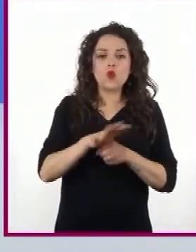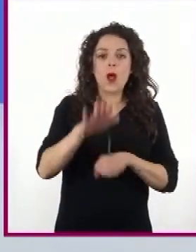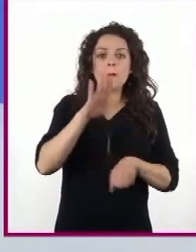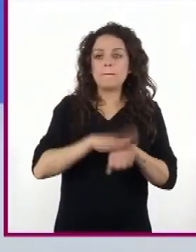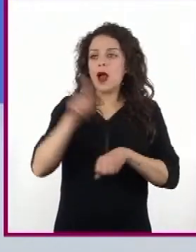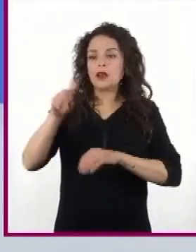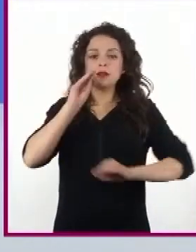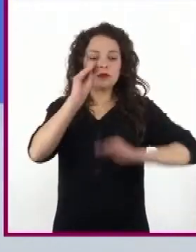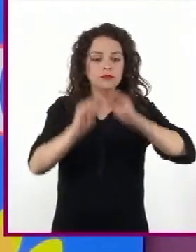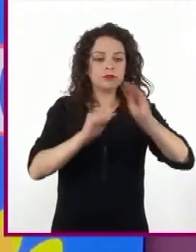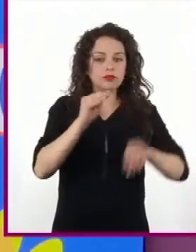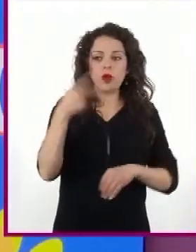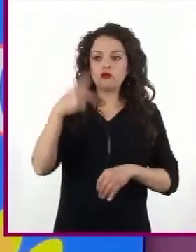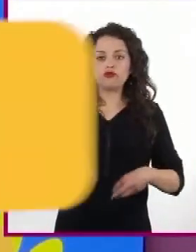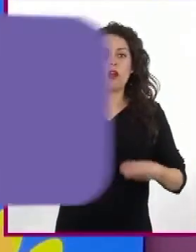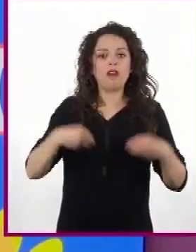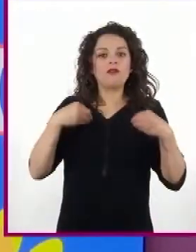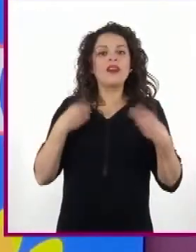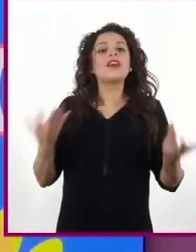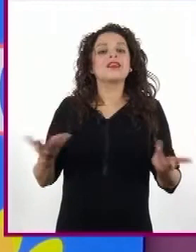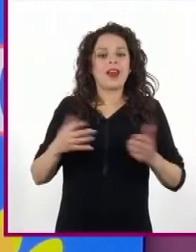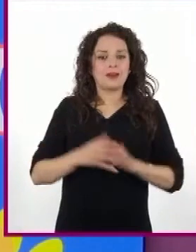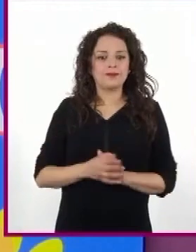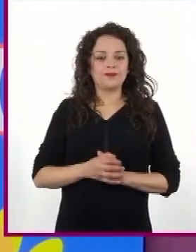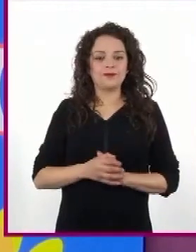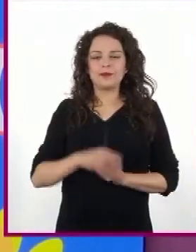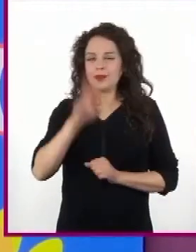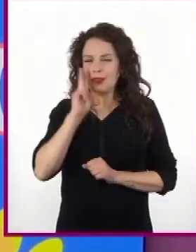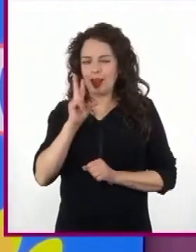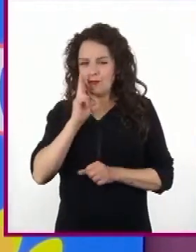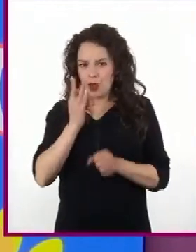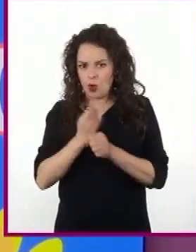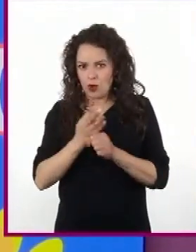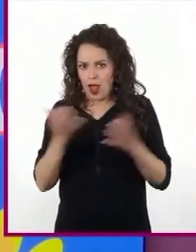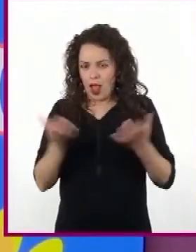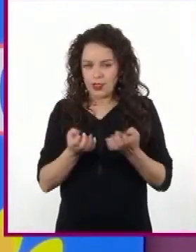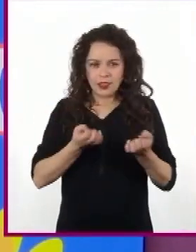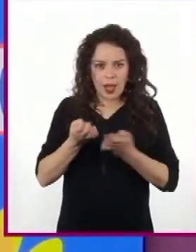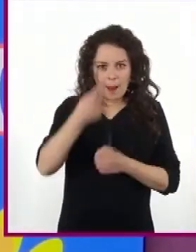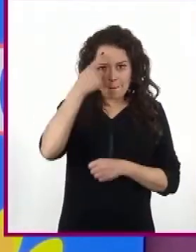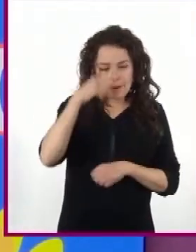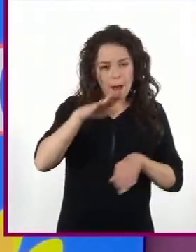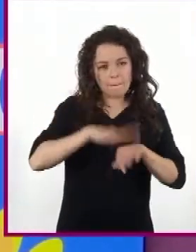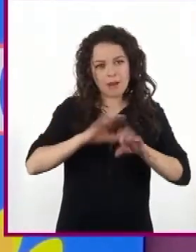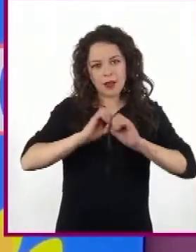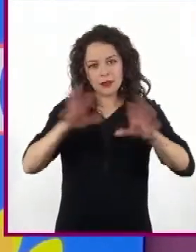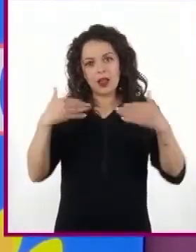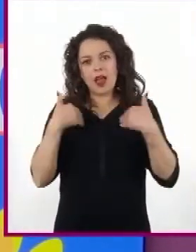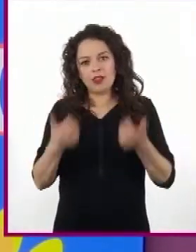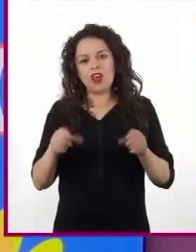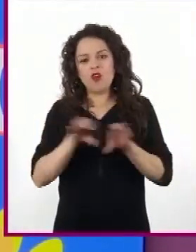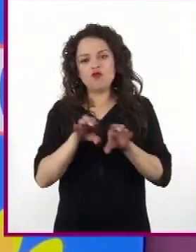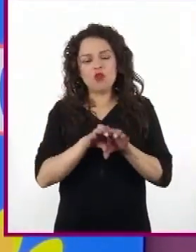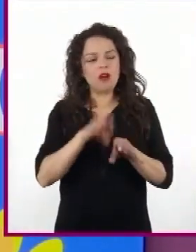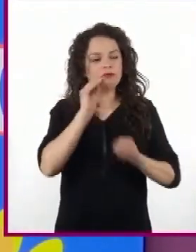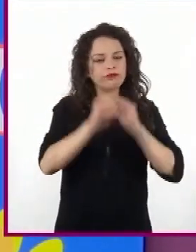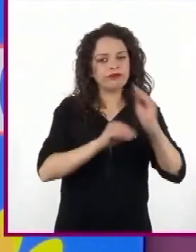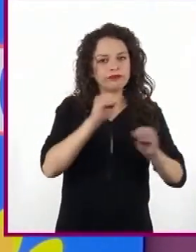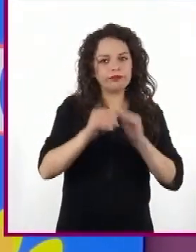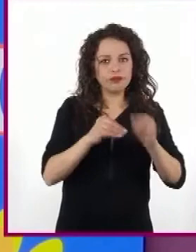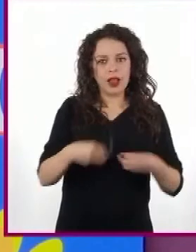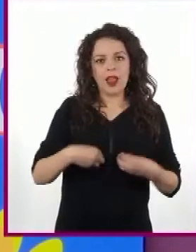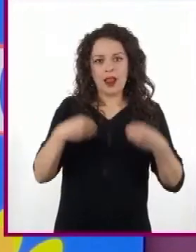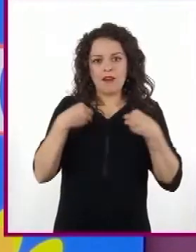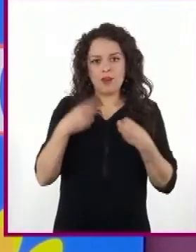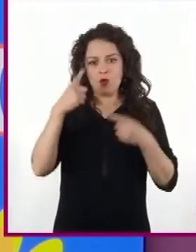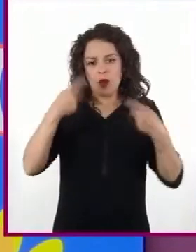incluirán? Hagamos un ejercicio para comprender mejor la forma en que se presenta el orden cronológico de la vida de un